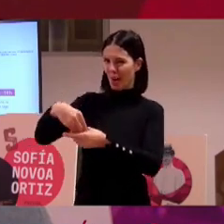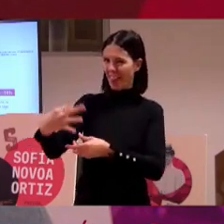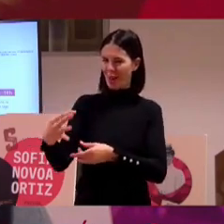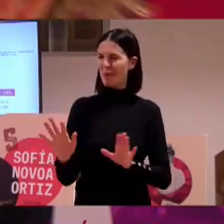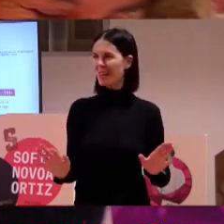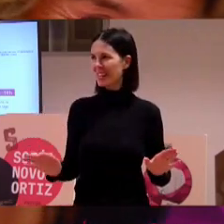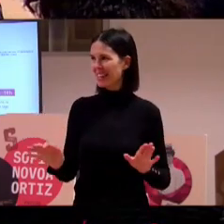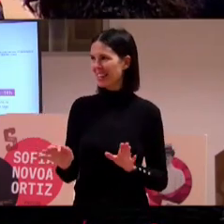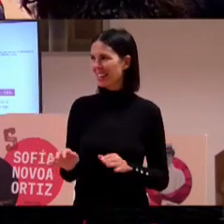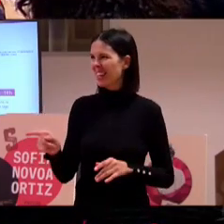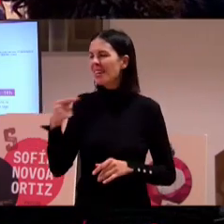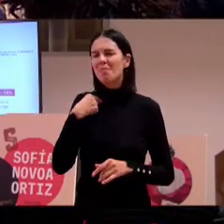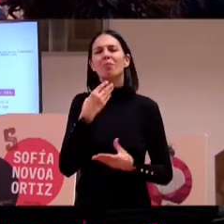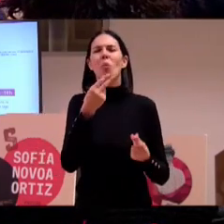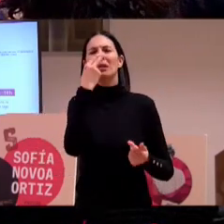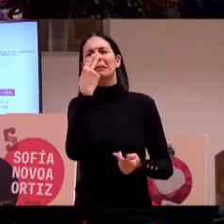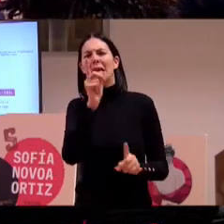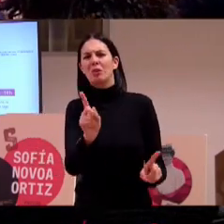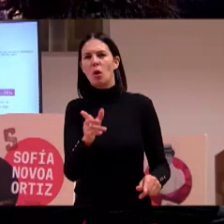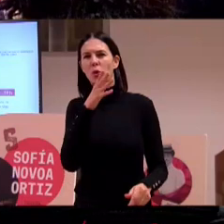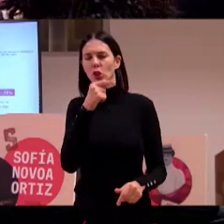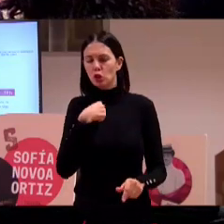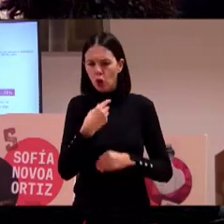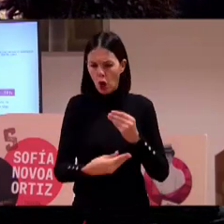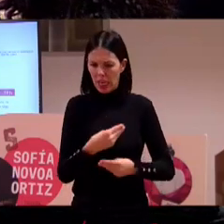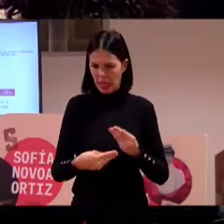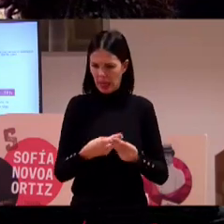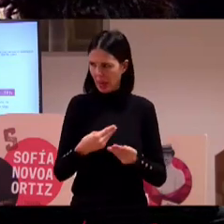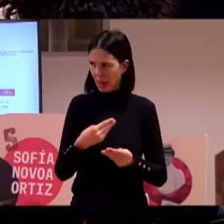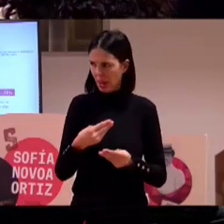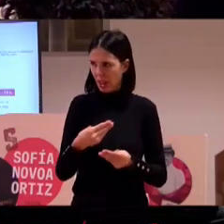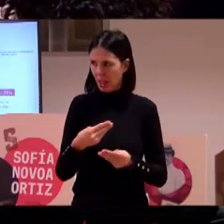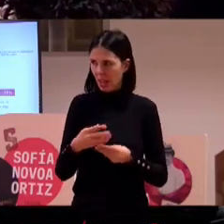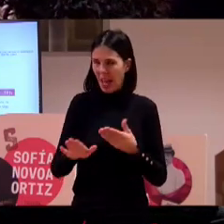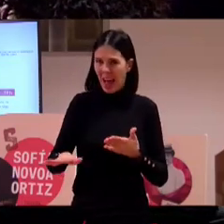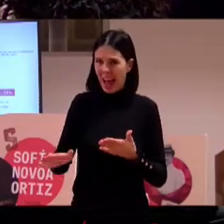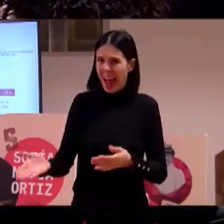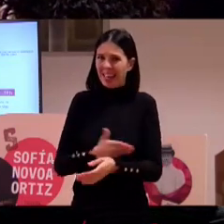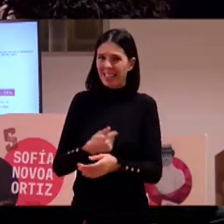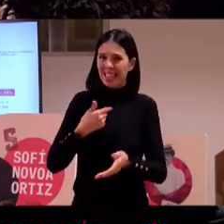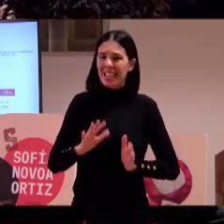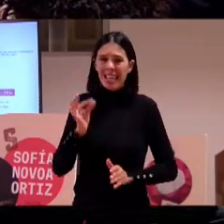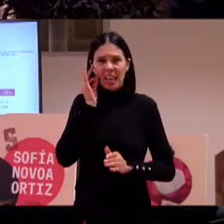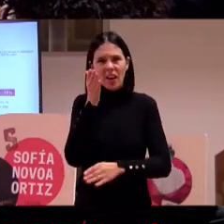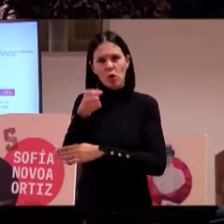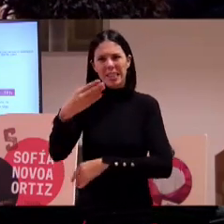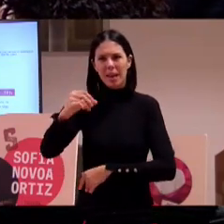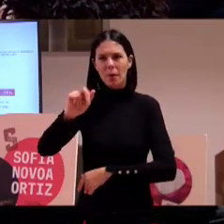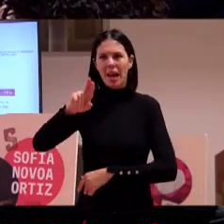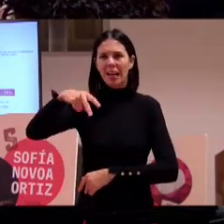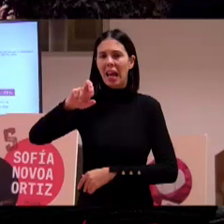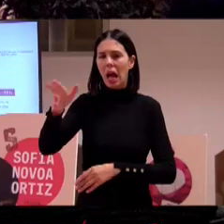Es que no están tan interesados, ¿me entiendes? Pero yo esto lo hice incluso antes de que mi hija fuese a Barnard. Por ejemplo, a mi hija